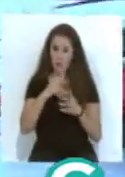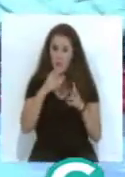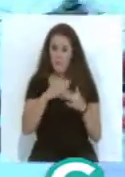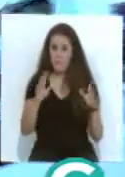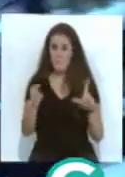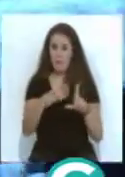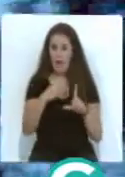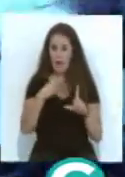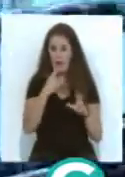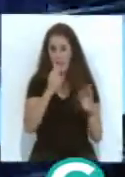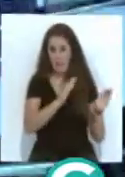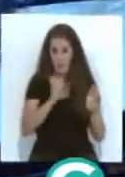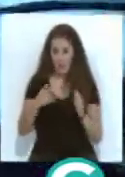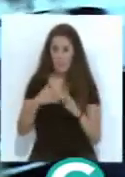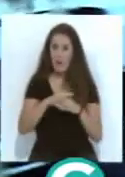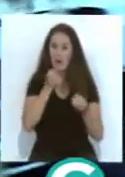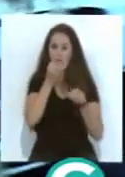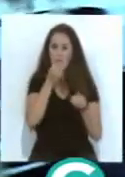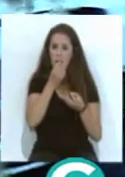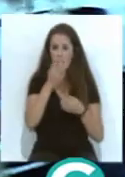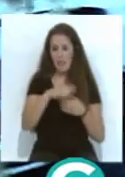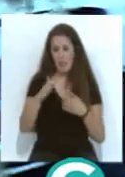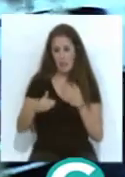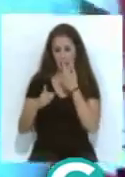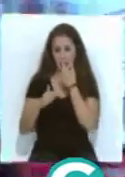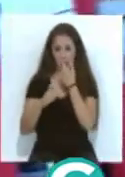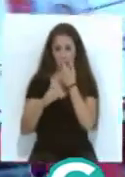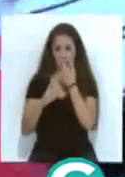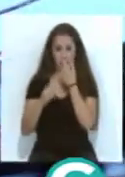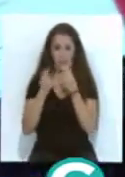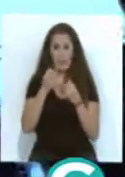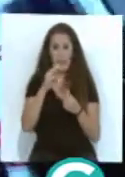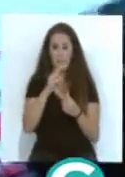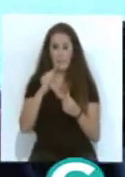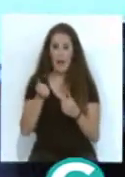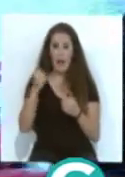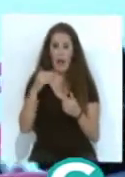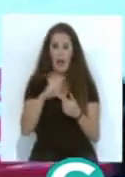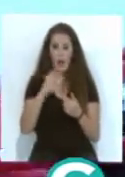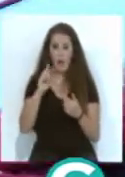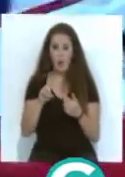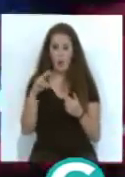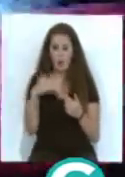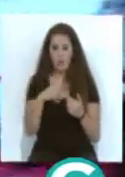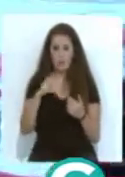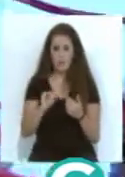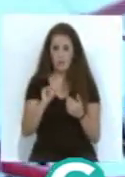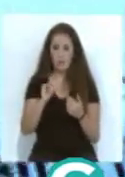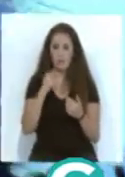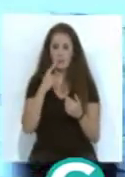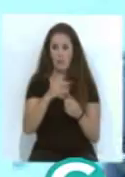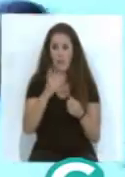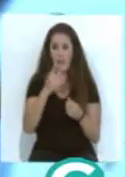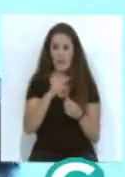de Necrológicas para informar del fallecimiento de Pacucci, de Francisco García. García de